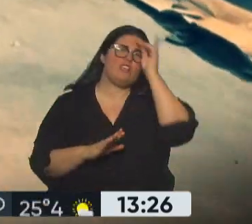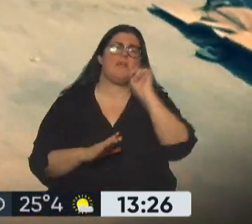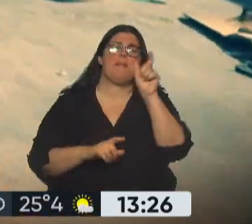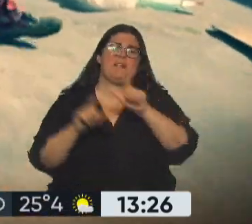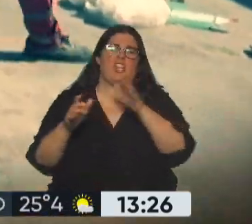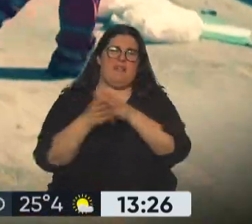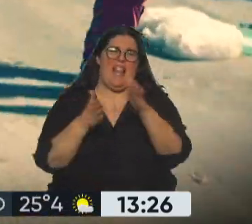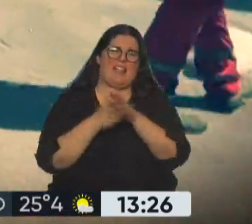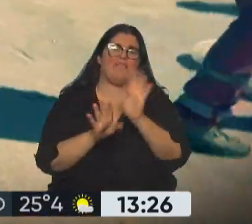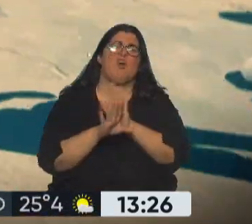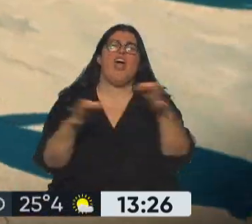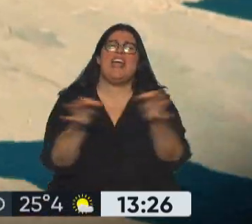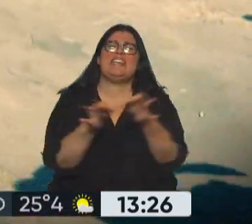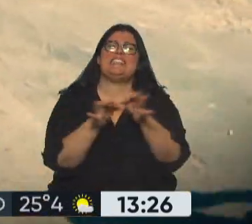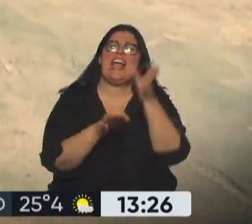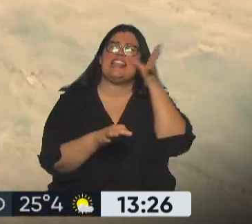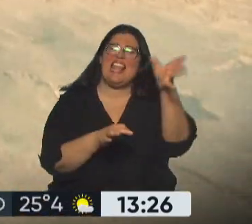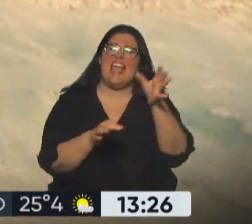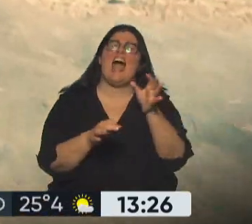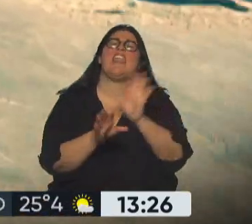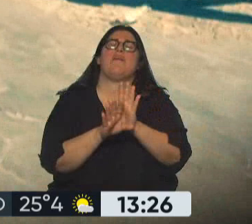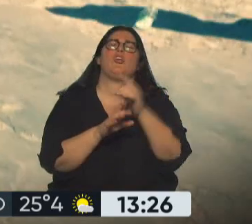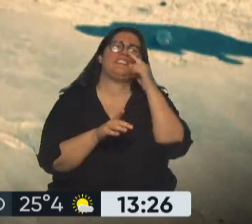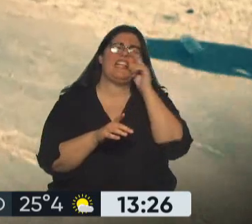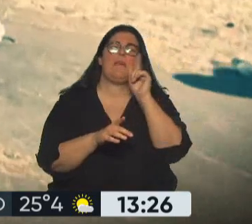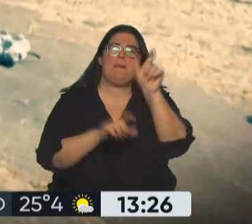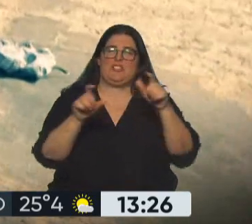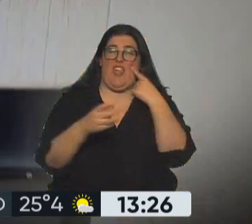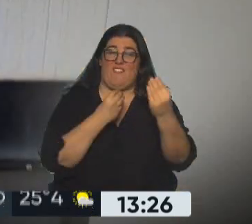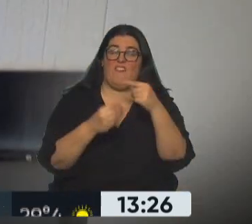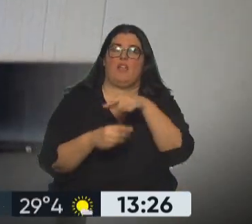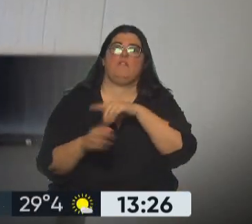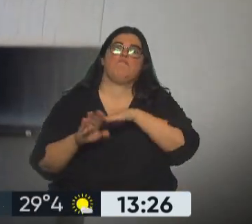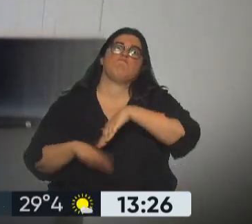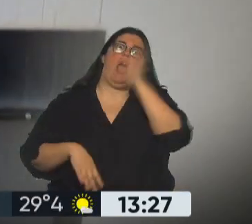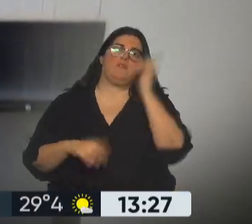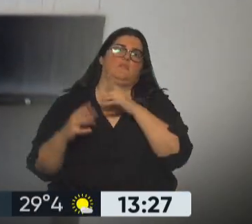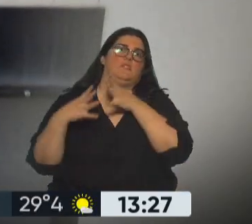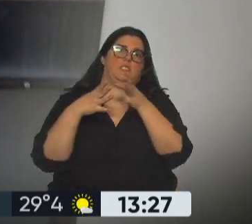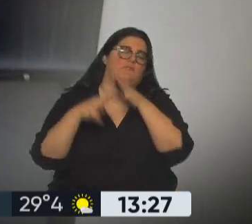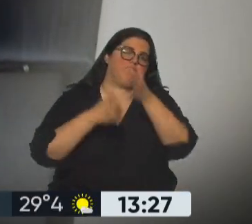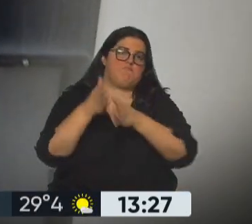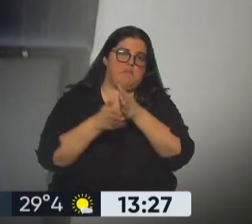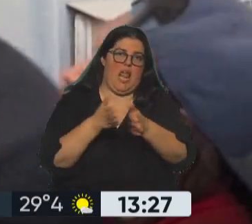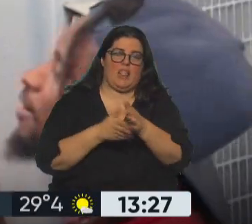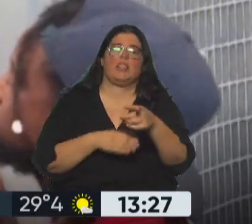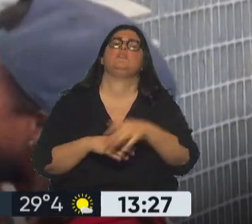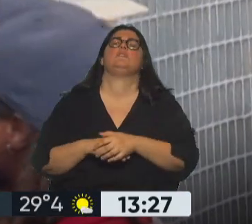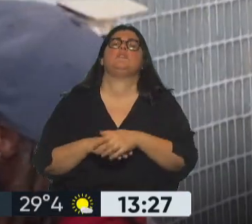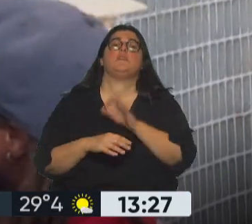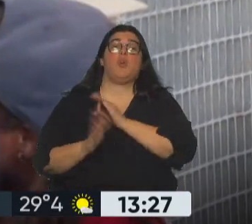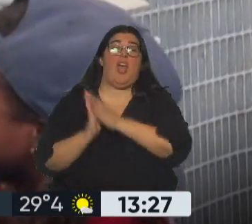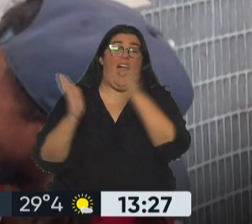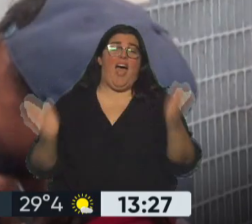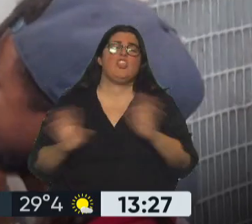excede la población de la isla italiana cercana a los 7.000 habitantes. En lo que va del año, ya son 127.000